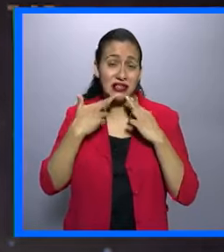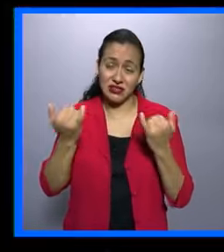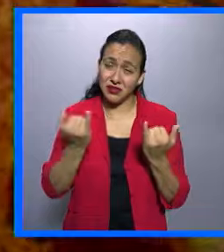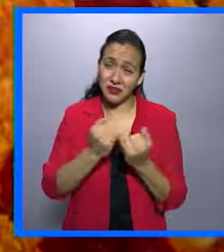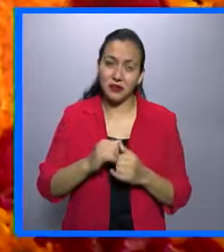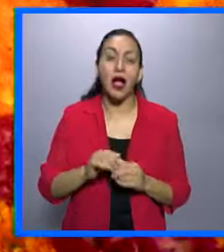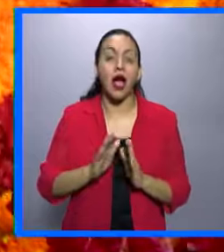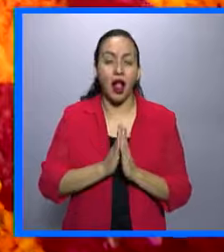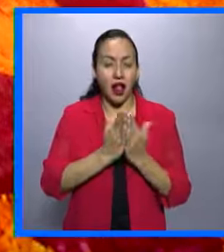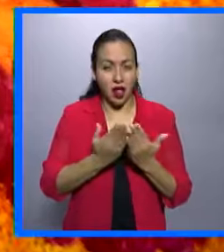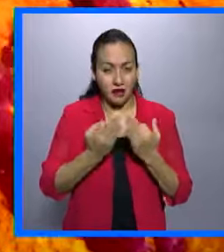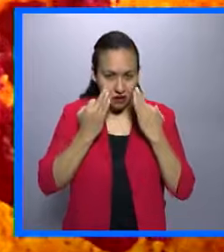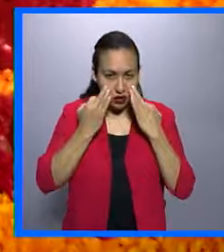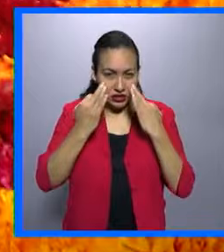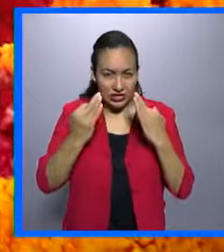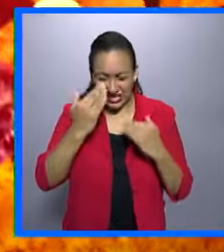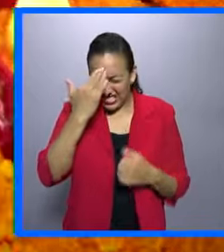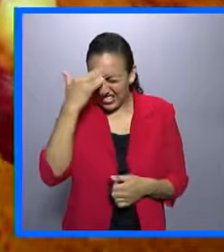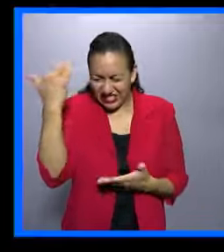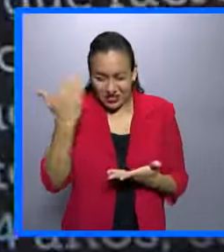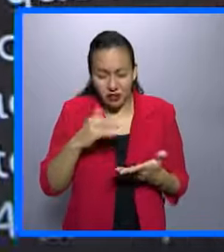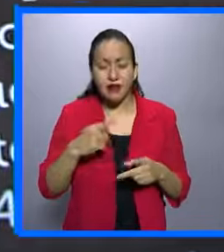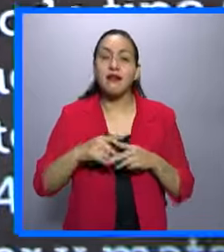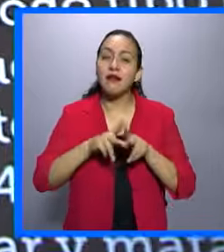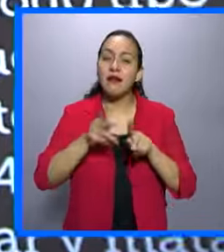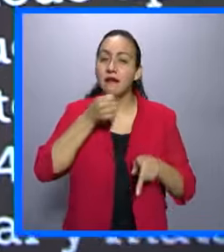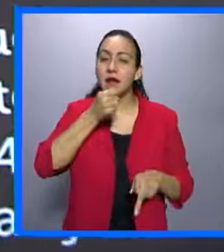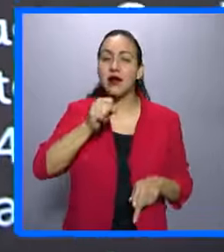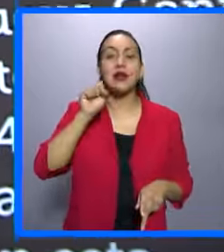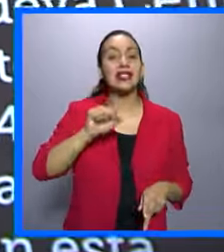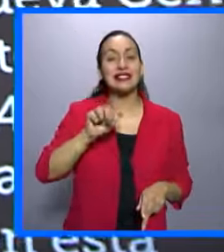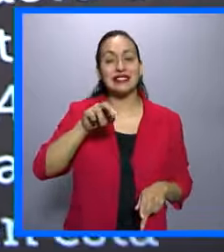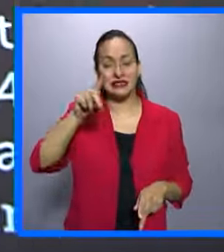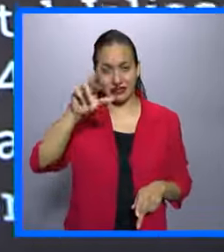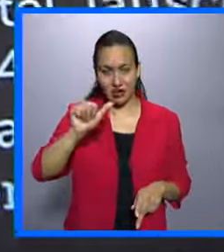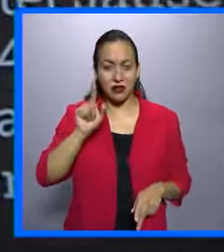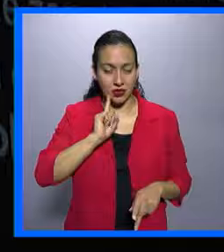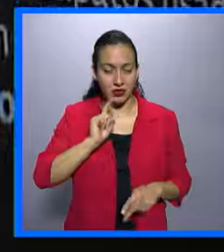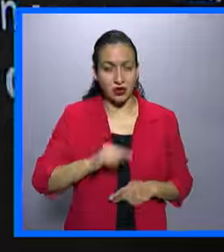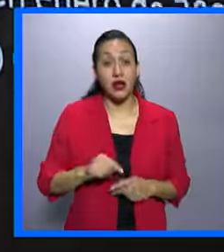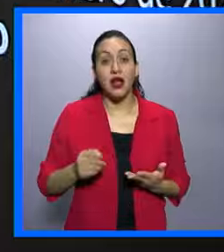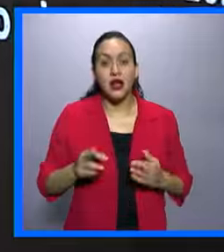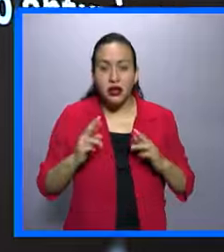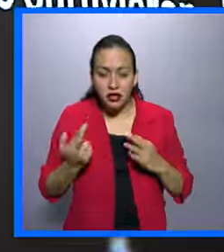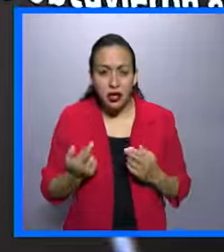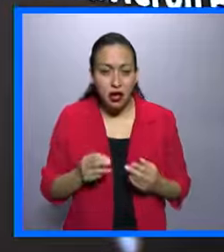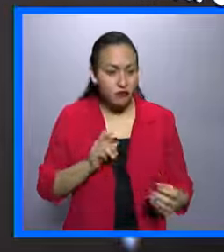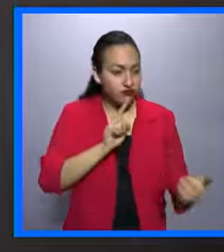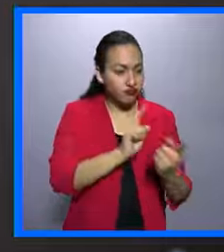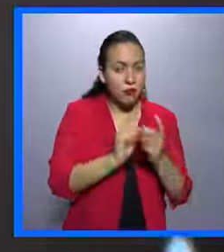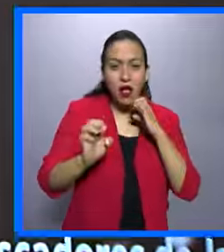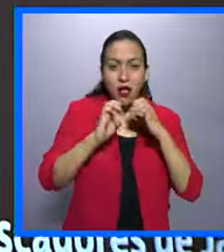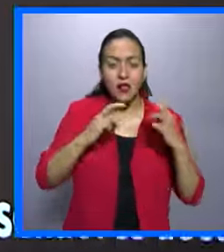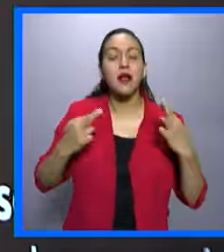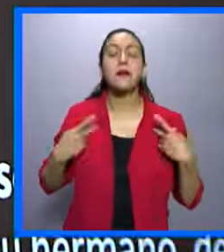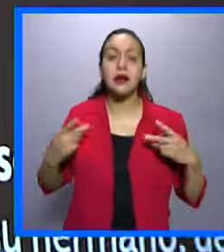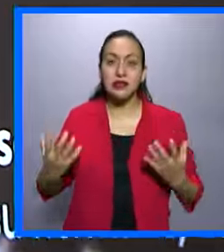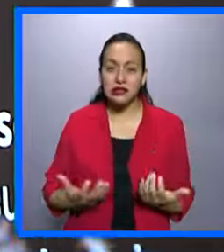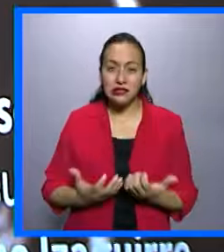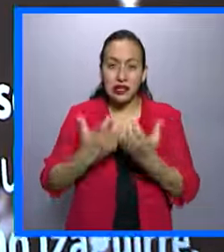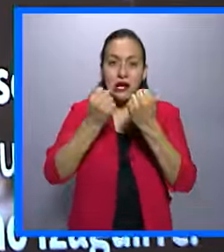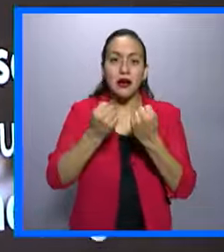datos del libro Testigos del Horror de la periodista Sandra Romandía, centrado en los testimonios de sobrevivientes del Rancho